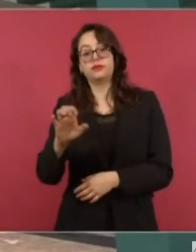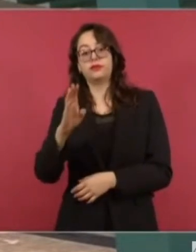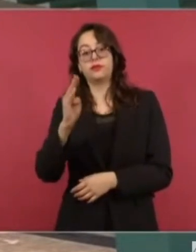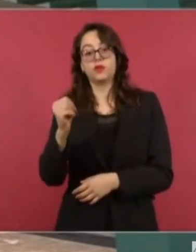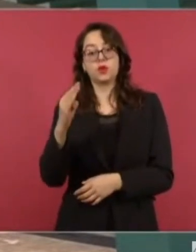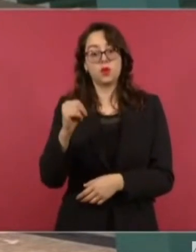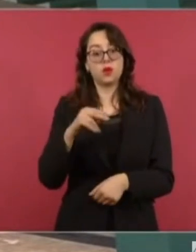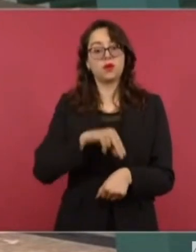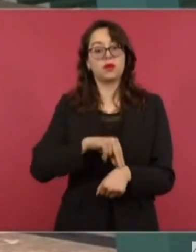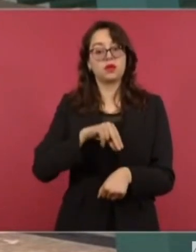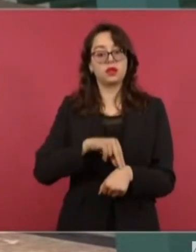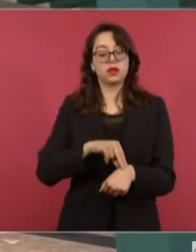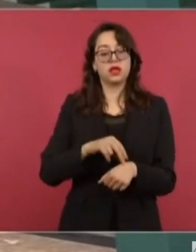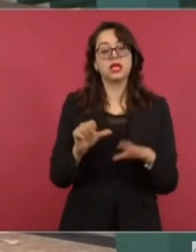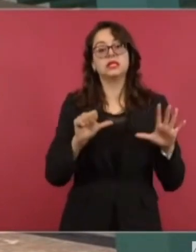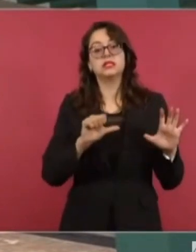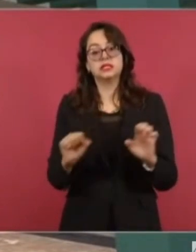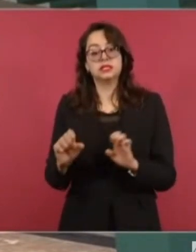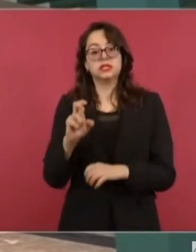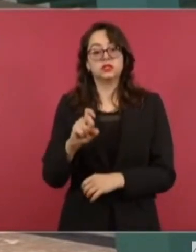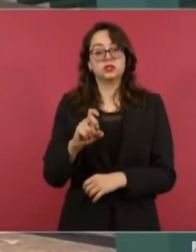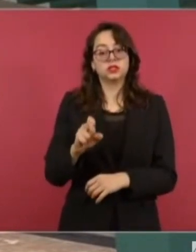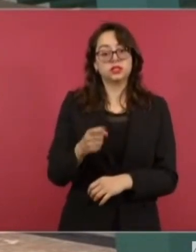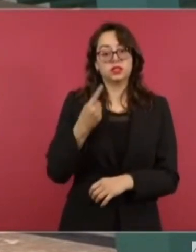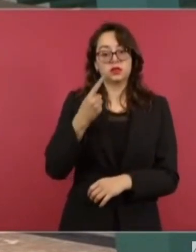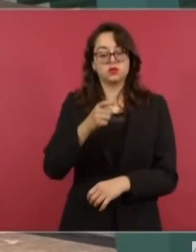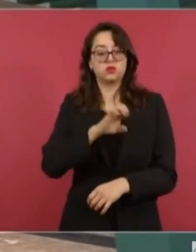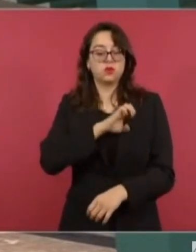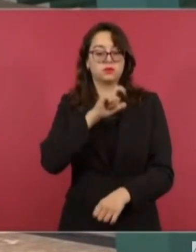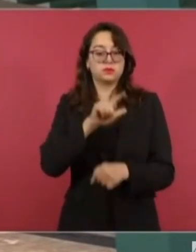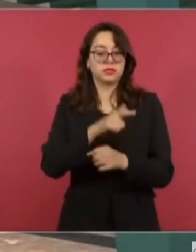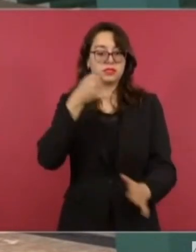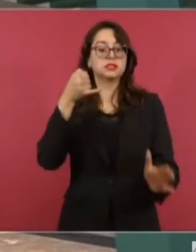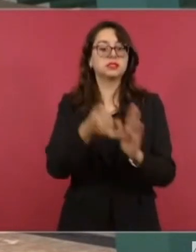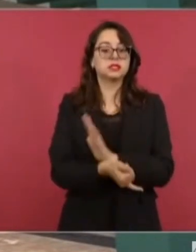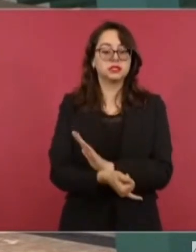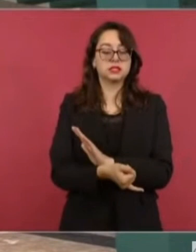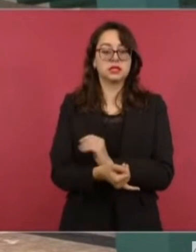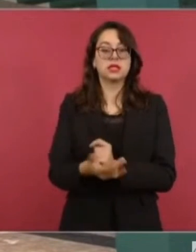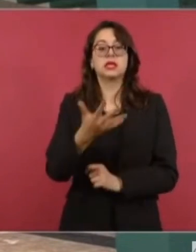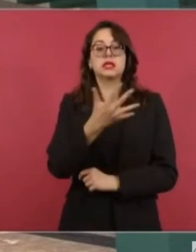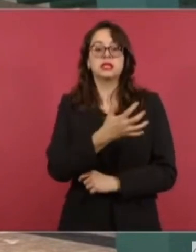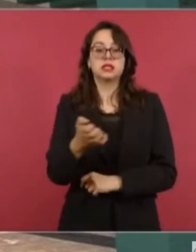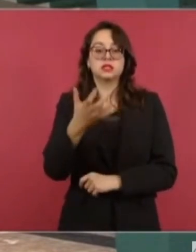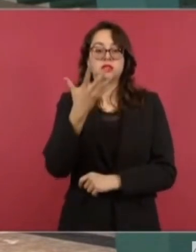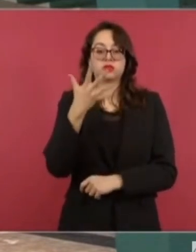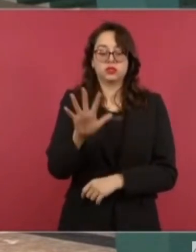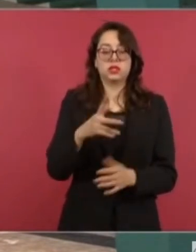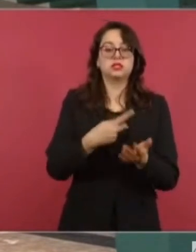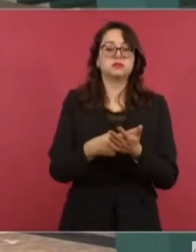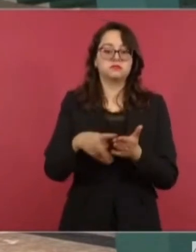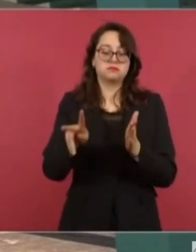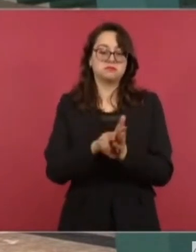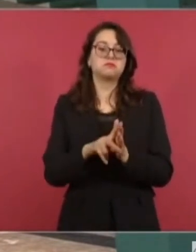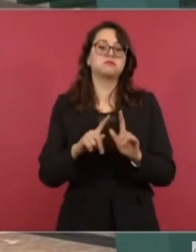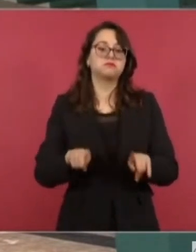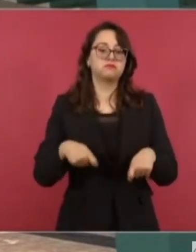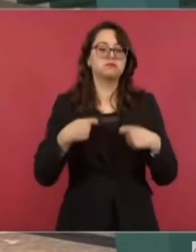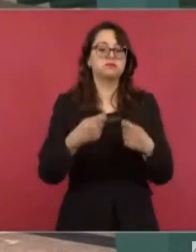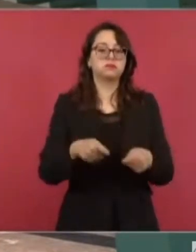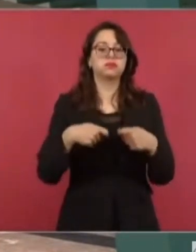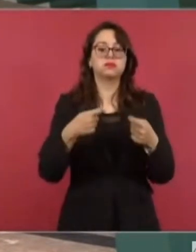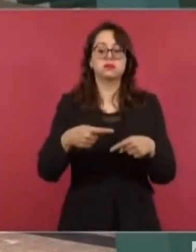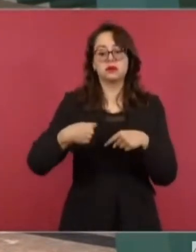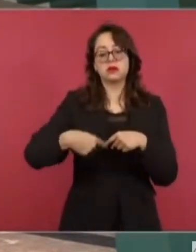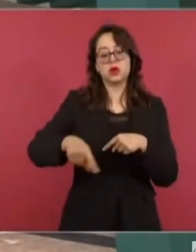de los cuales 631 son especialistas, y hay 510 trabajadores de la salud a basificar